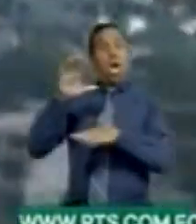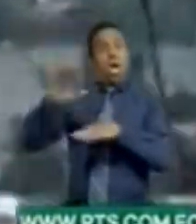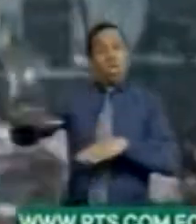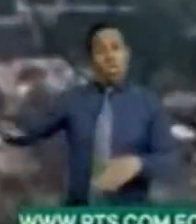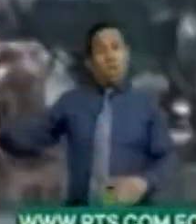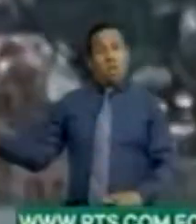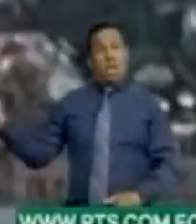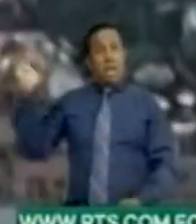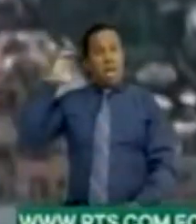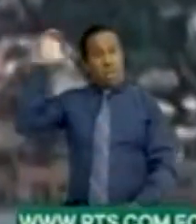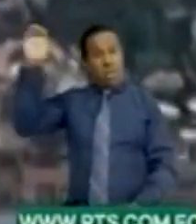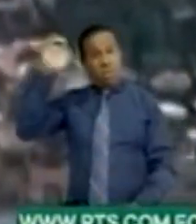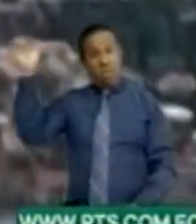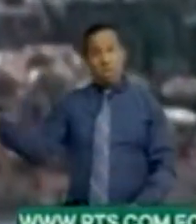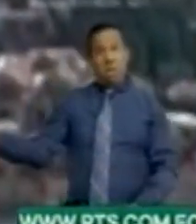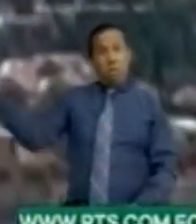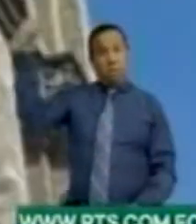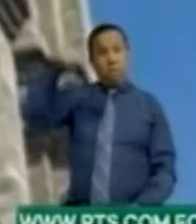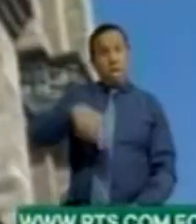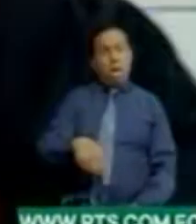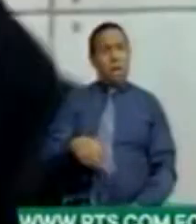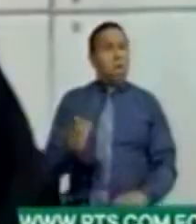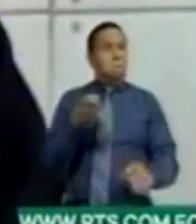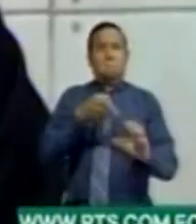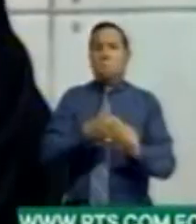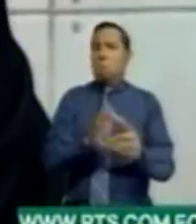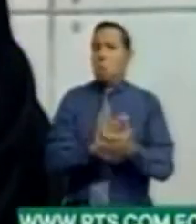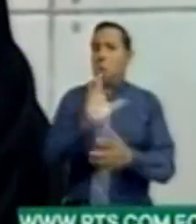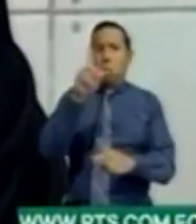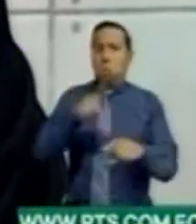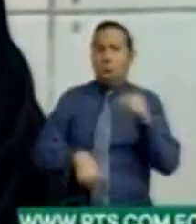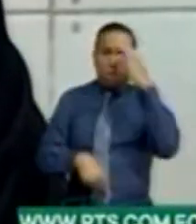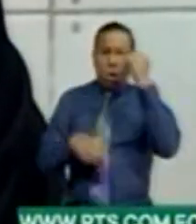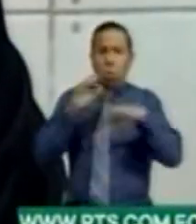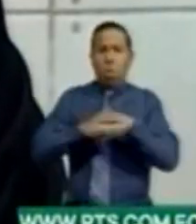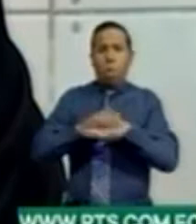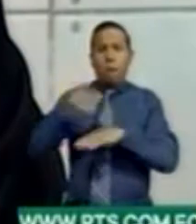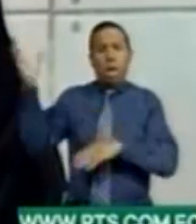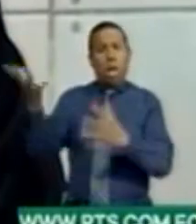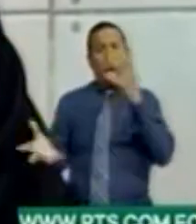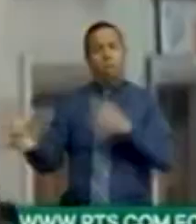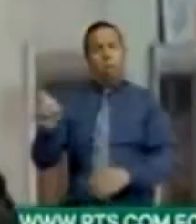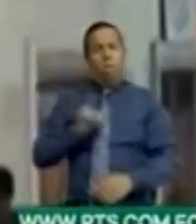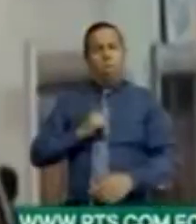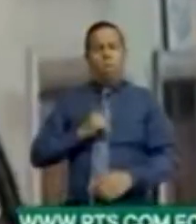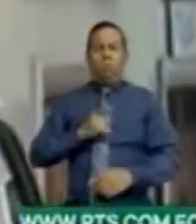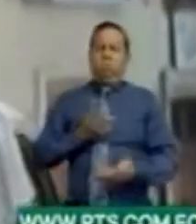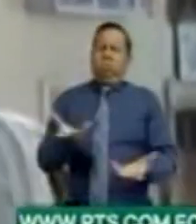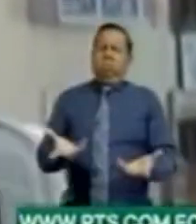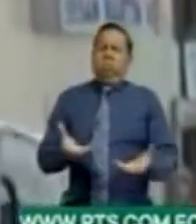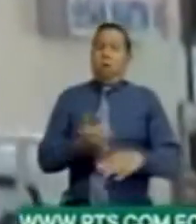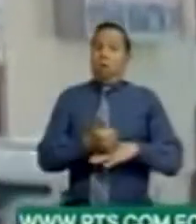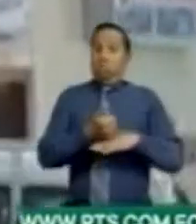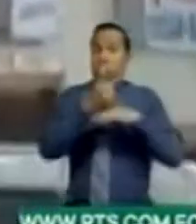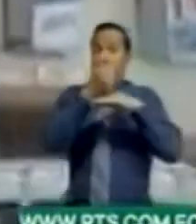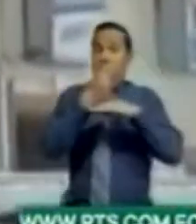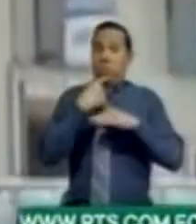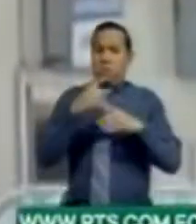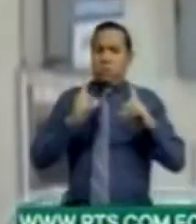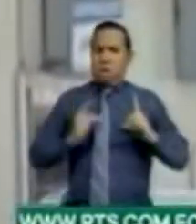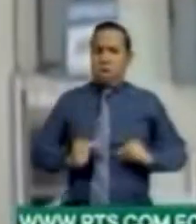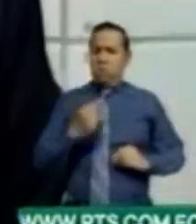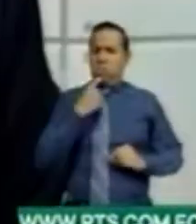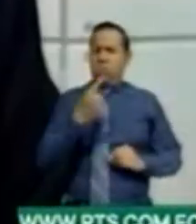del coronavirus y que por esa razón no asistía al colegio. Inclusive el coordinador zonal de salud expresó su contrariedad por el aislamiento innecesario de la